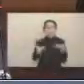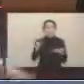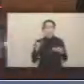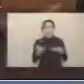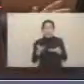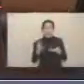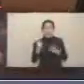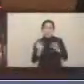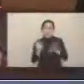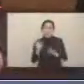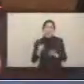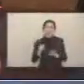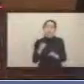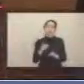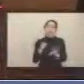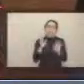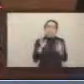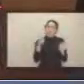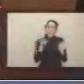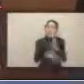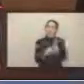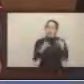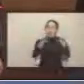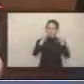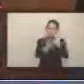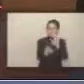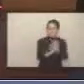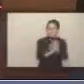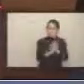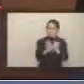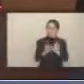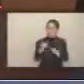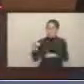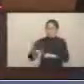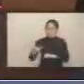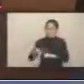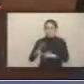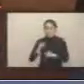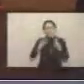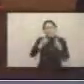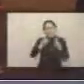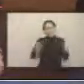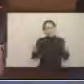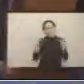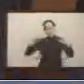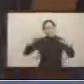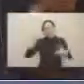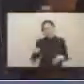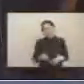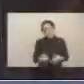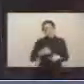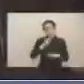añaden que todo esto sin deterioro de la calidad educativa, pero eso, señora, es otro milagro. Nada más, muchas gracias.